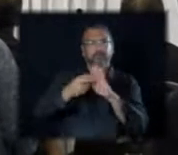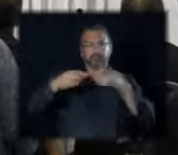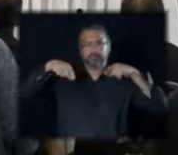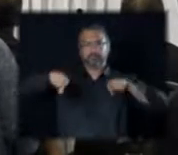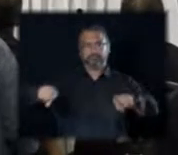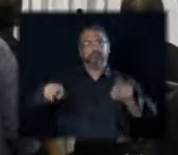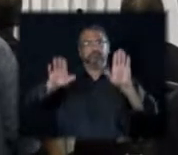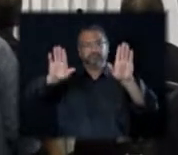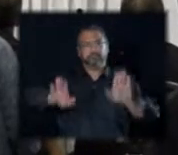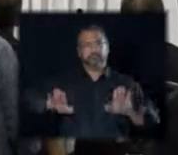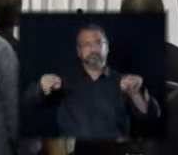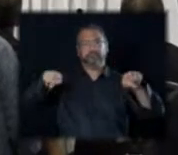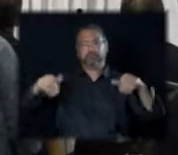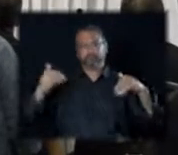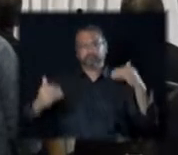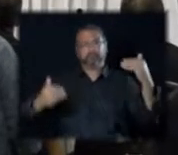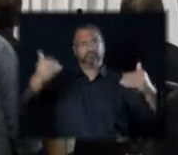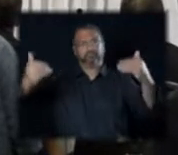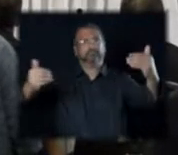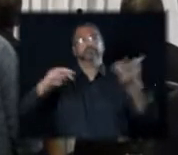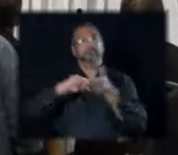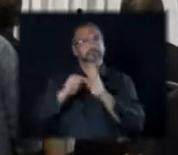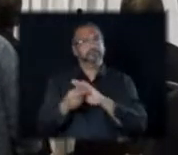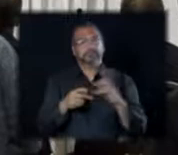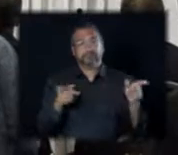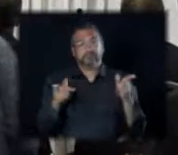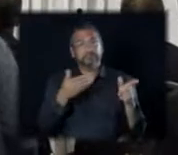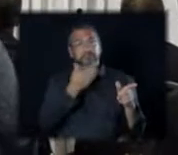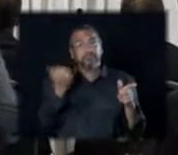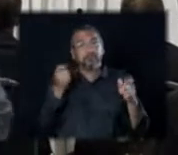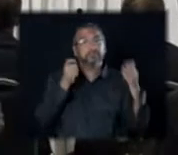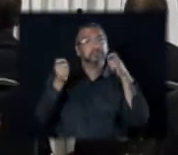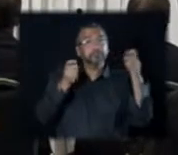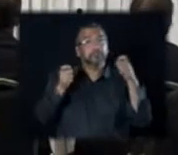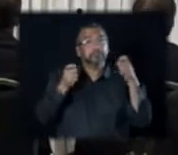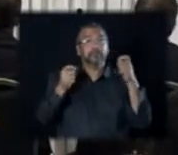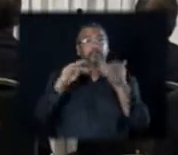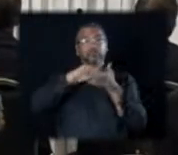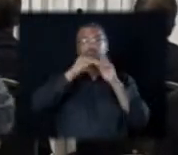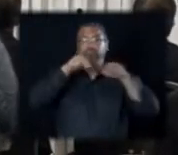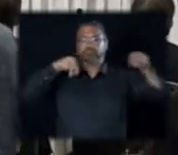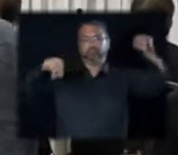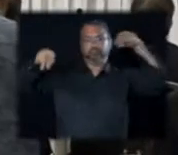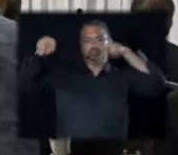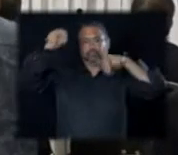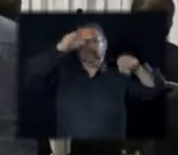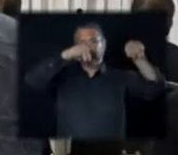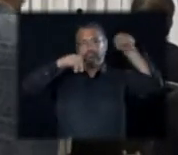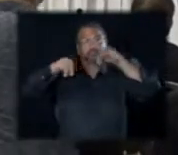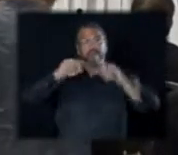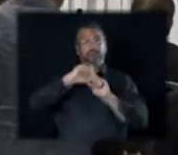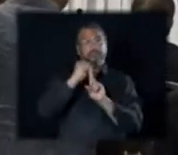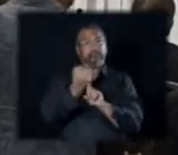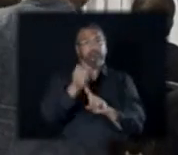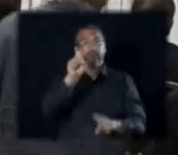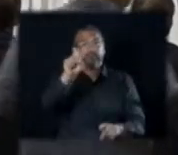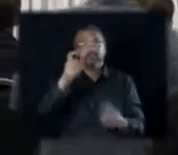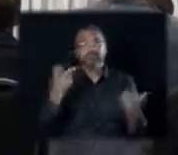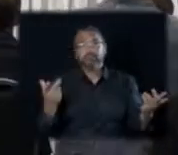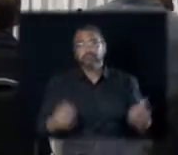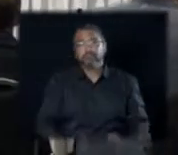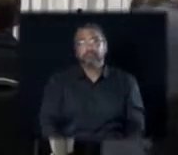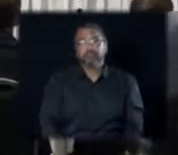Habrá arreglos paralelos para que puedan tener un mejor control sobre